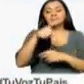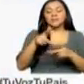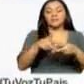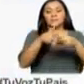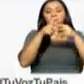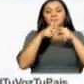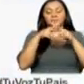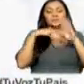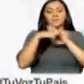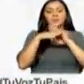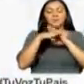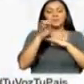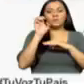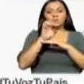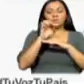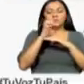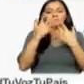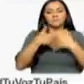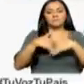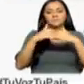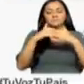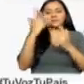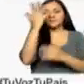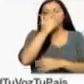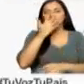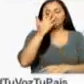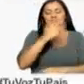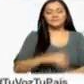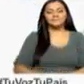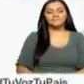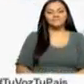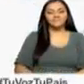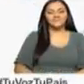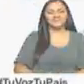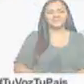créditos que entrega Banecuador se reactiva Esmeraldas y Manabí.